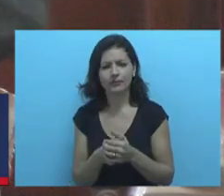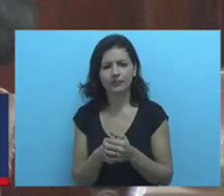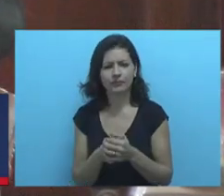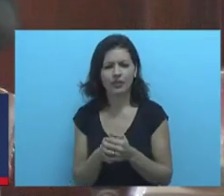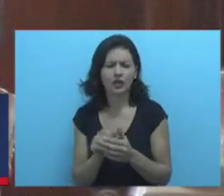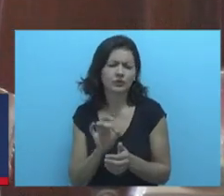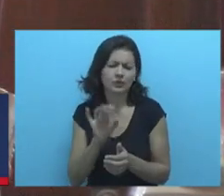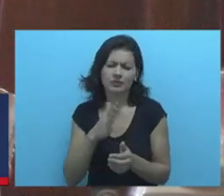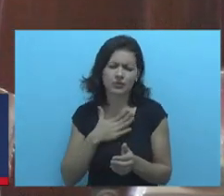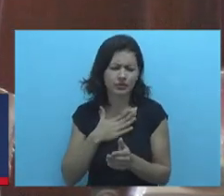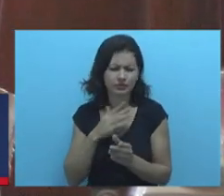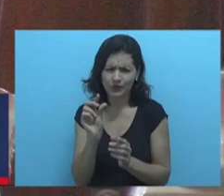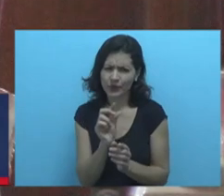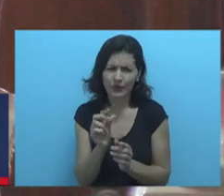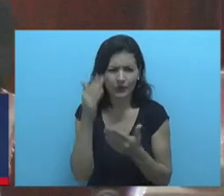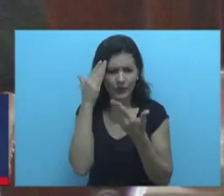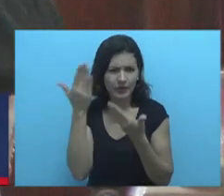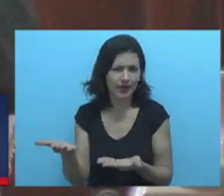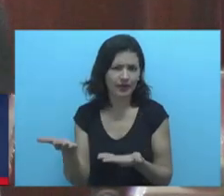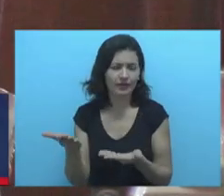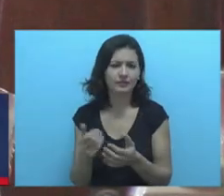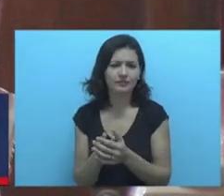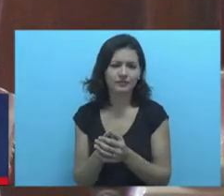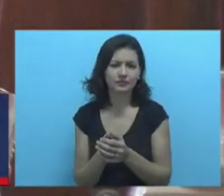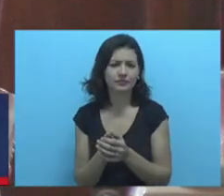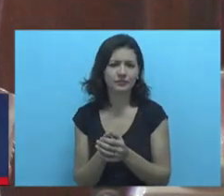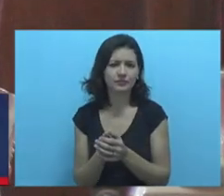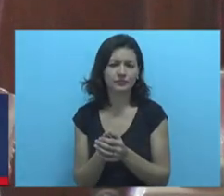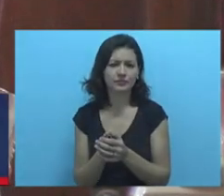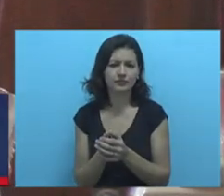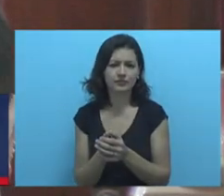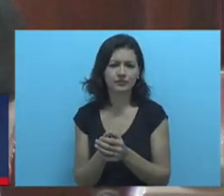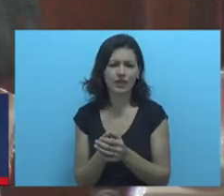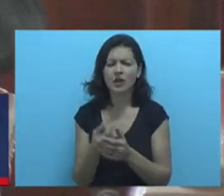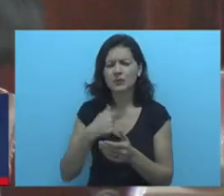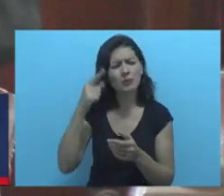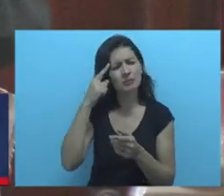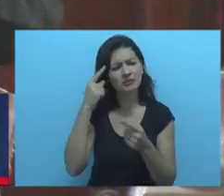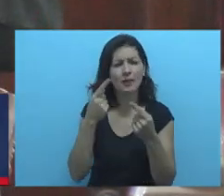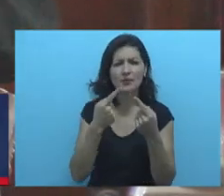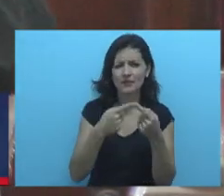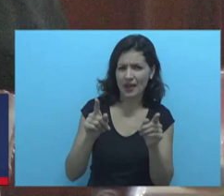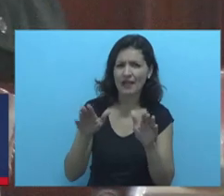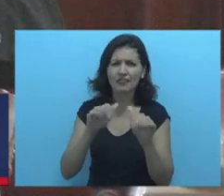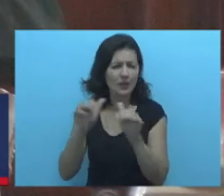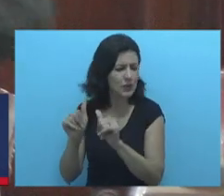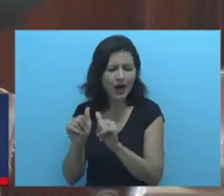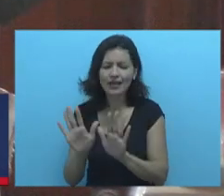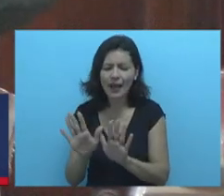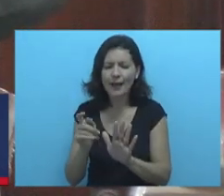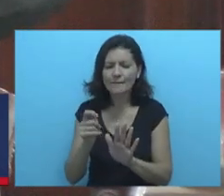breve homenaje a Lipschitz, en las coincidencias y en la diferencia, pero fundamentalmente refiriéndome a lo que yo creo